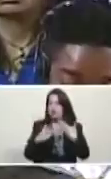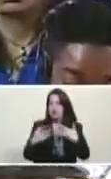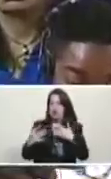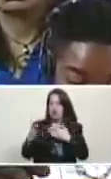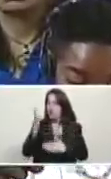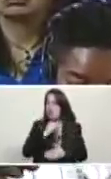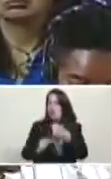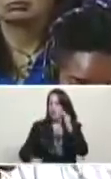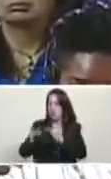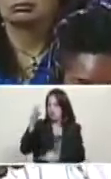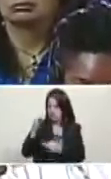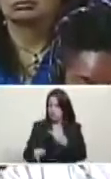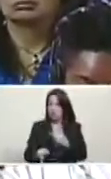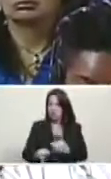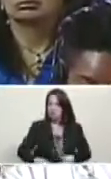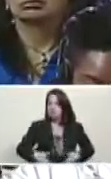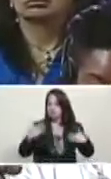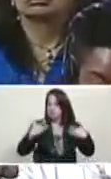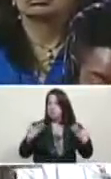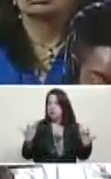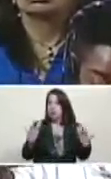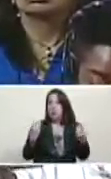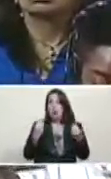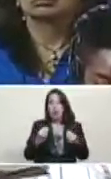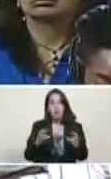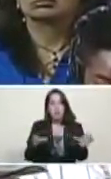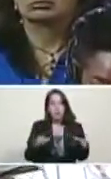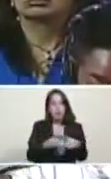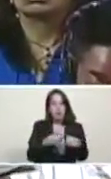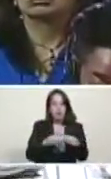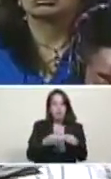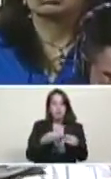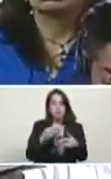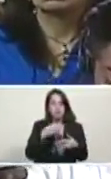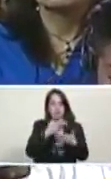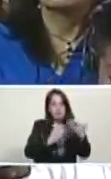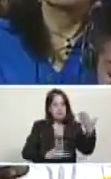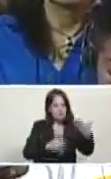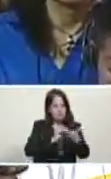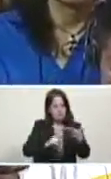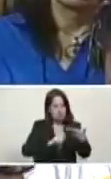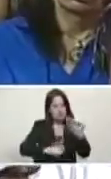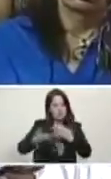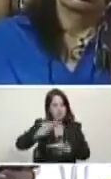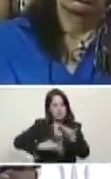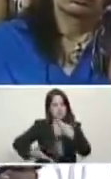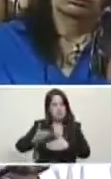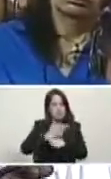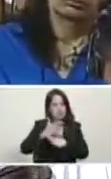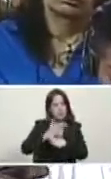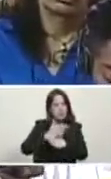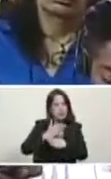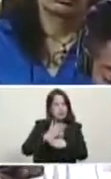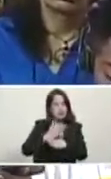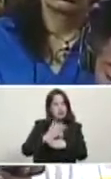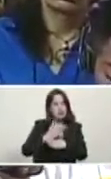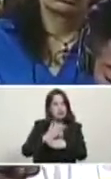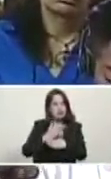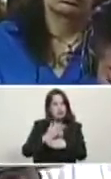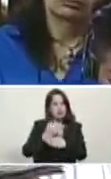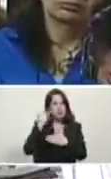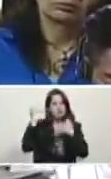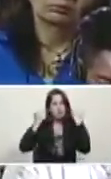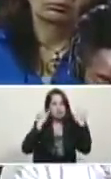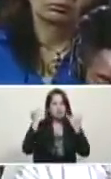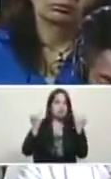esto fue un poquito de la brigada ernesto llegar a donde pudimos intercambiar y